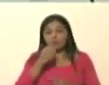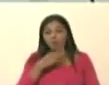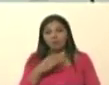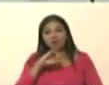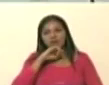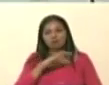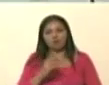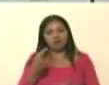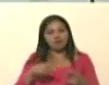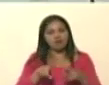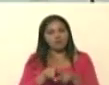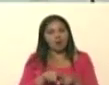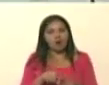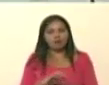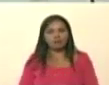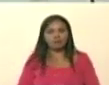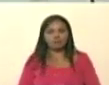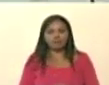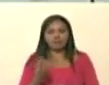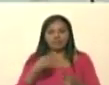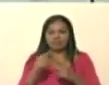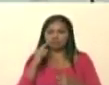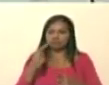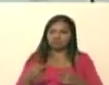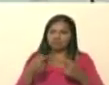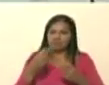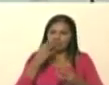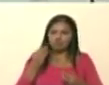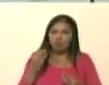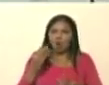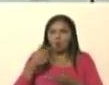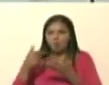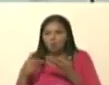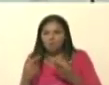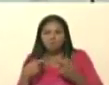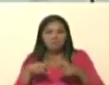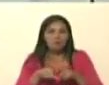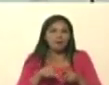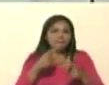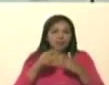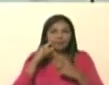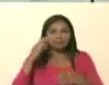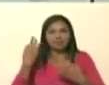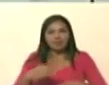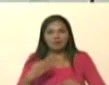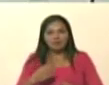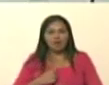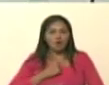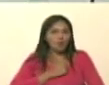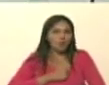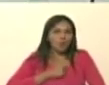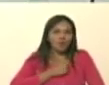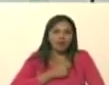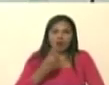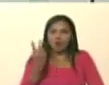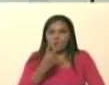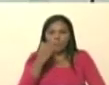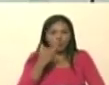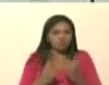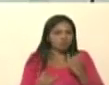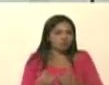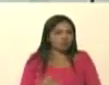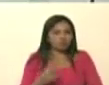historia de la historia y tiene interpretaciones y tiene polémicas pero realmente es conmovedor los últimos dos capítulos son